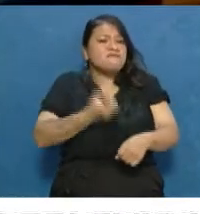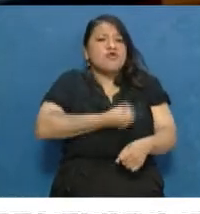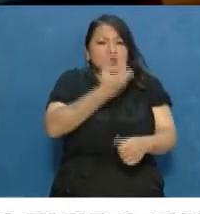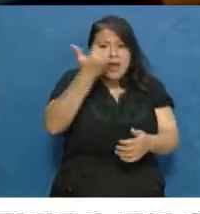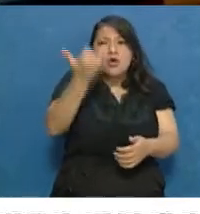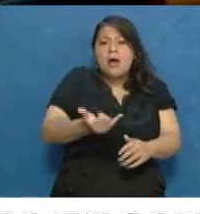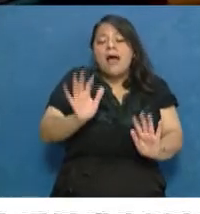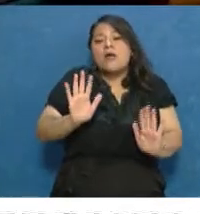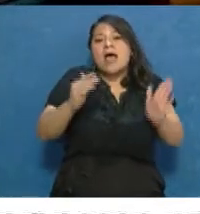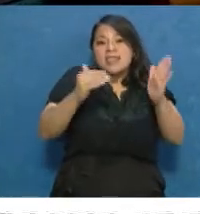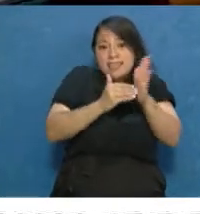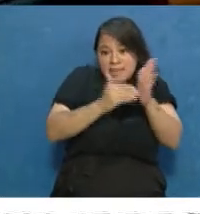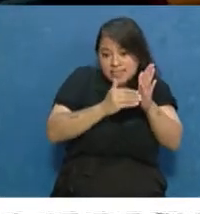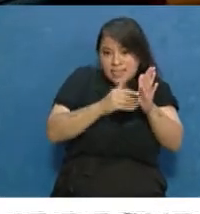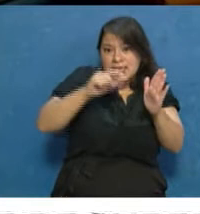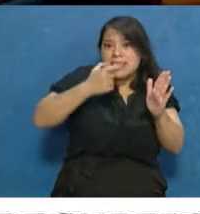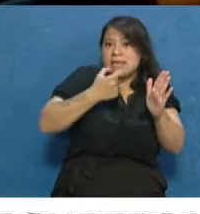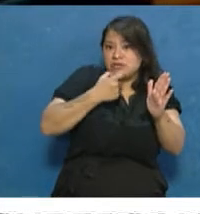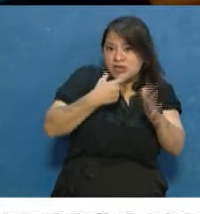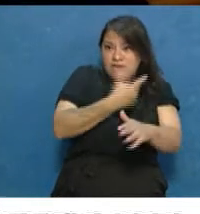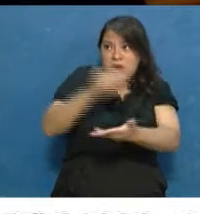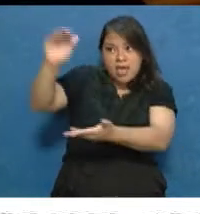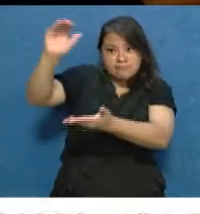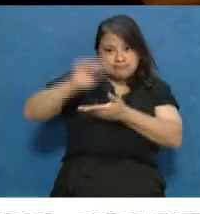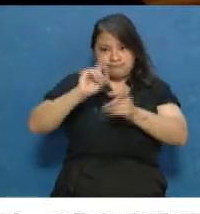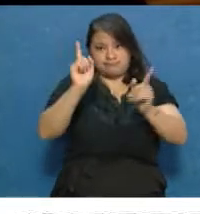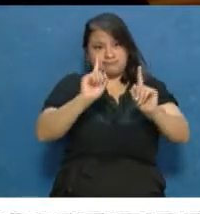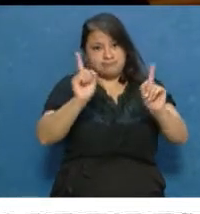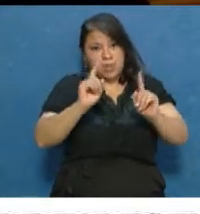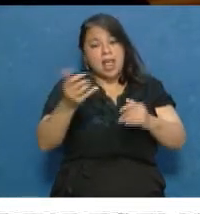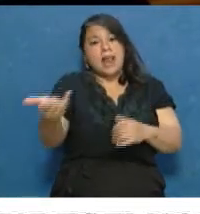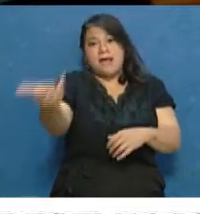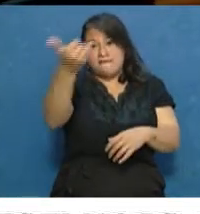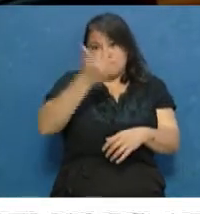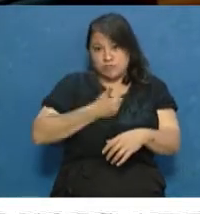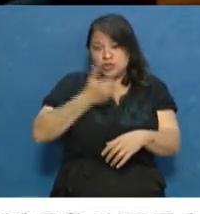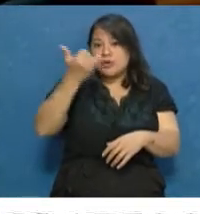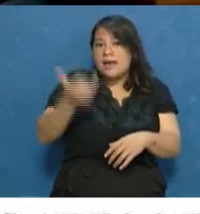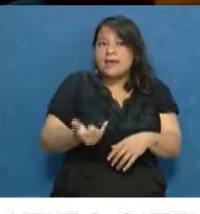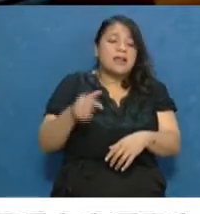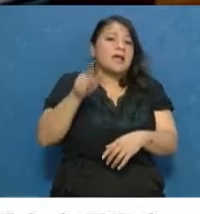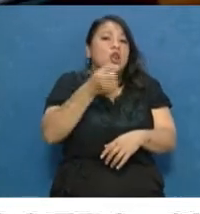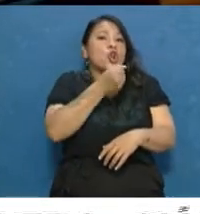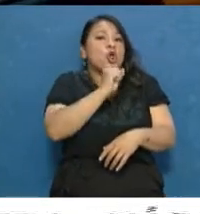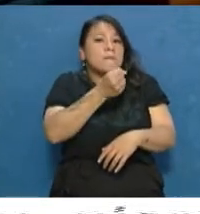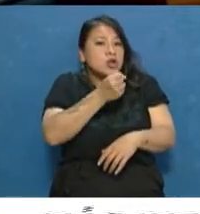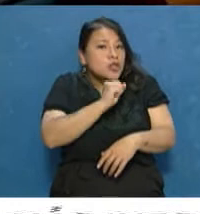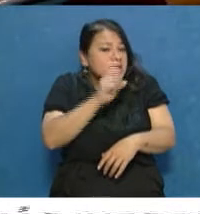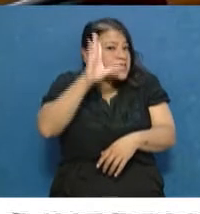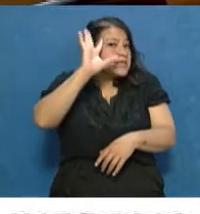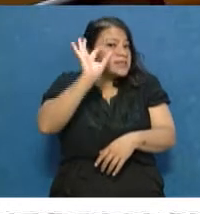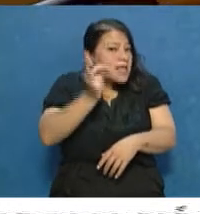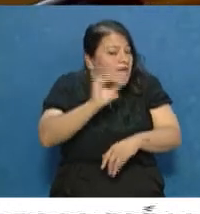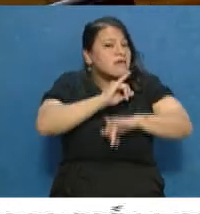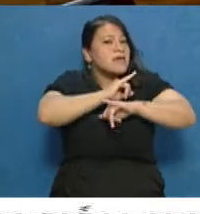no depende de nosotros que llegue la vacuna. La información que yo tengo es la que brindan ustedes, la prensa tanto de la provincia